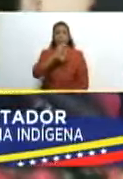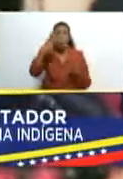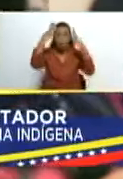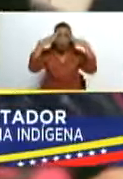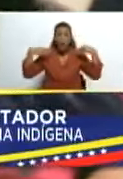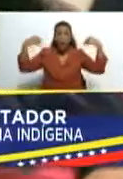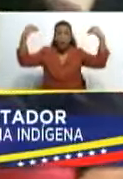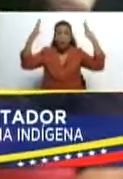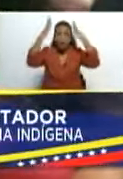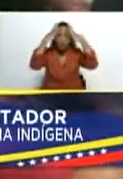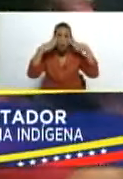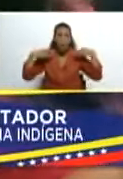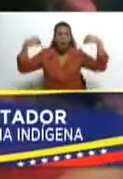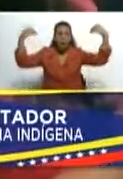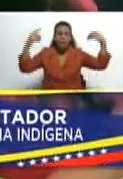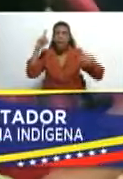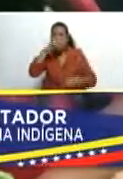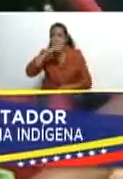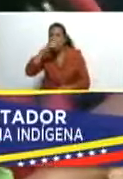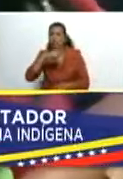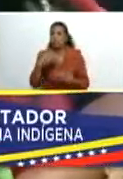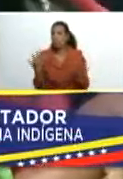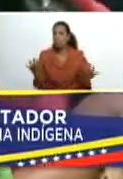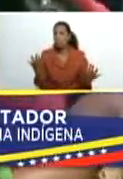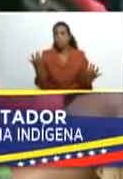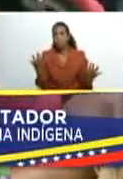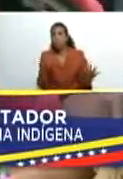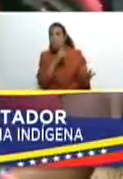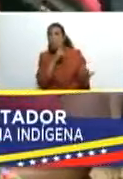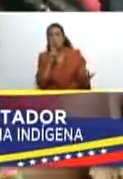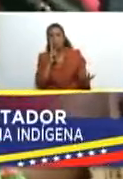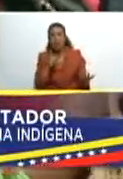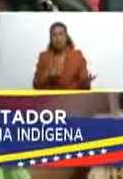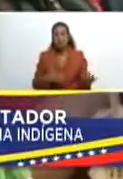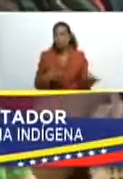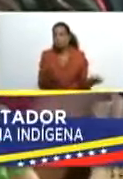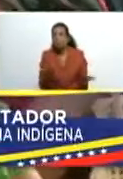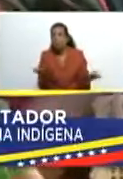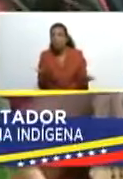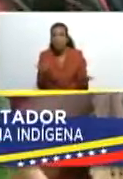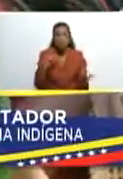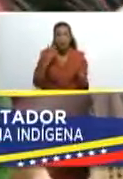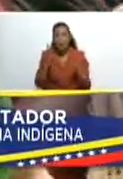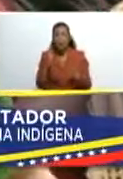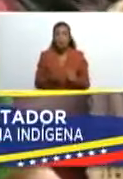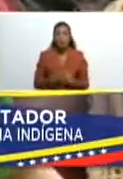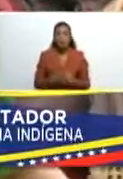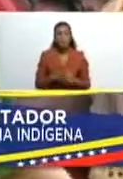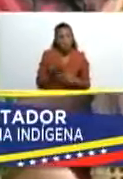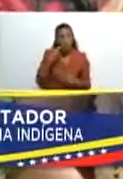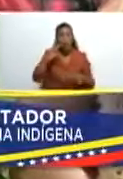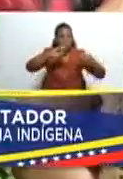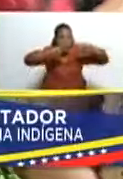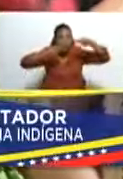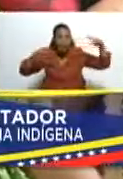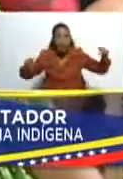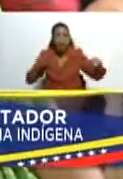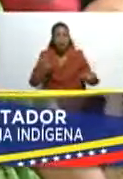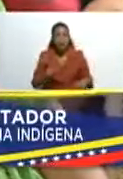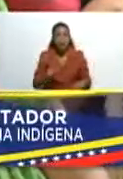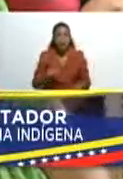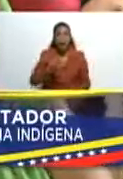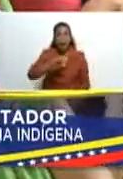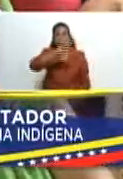maduros, judíos que vienen de por allá. Mi apellido era sefardita. ¿Pero qué te parece?